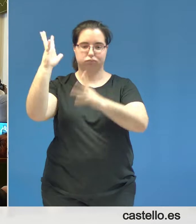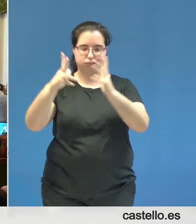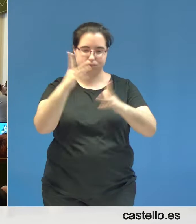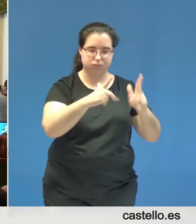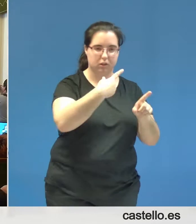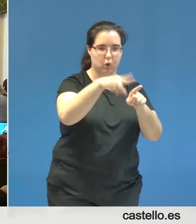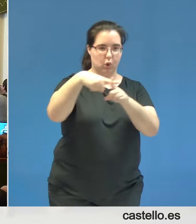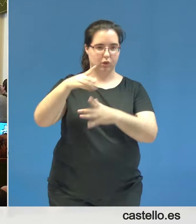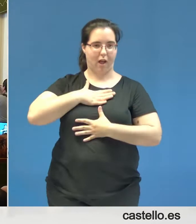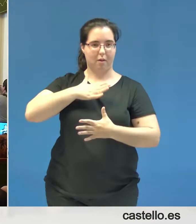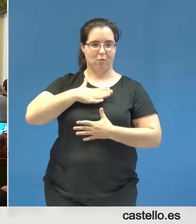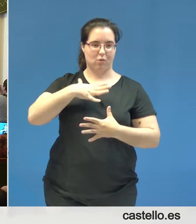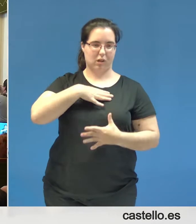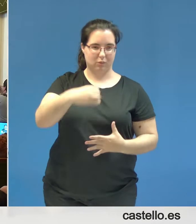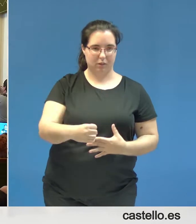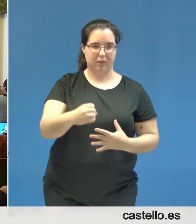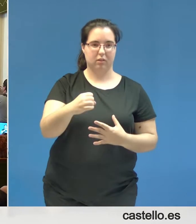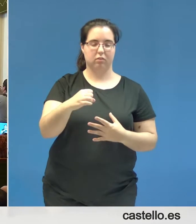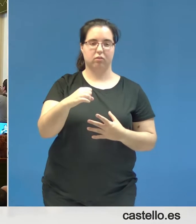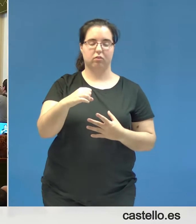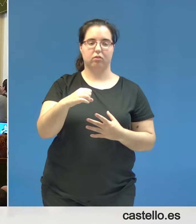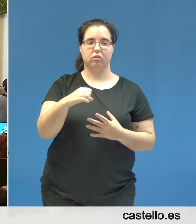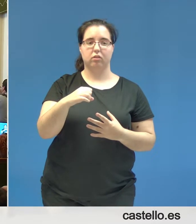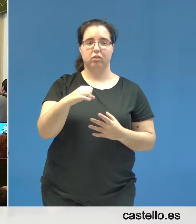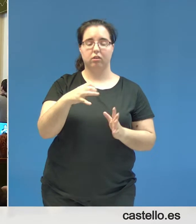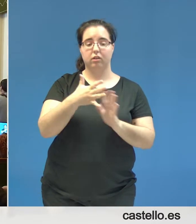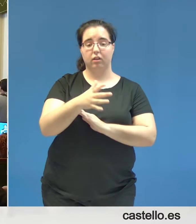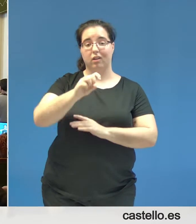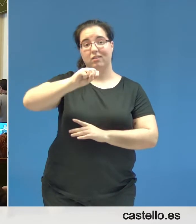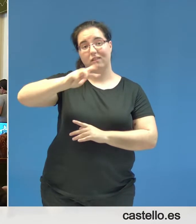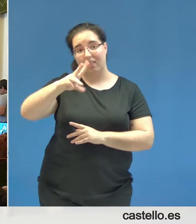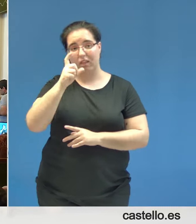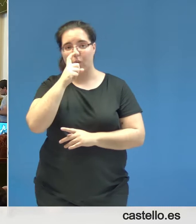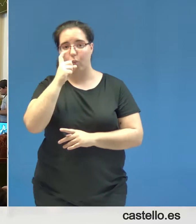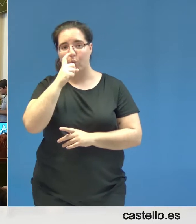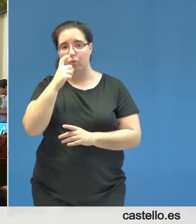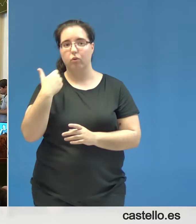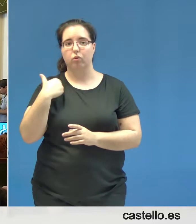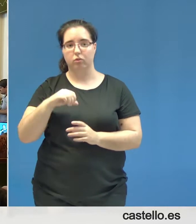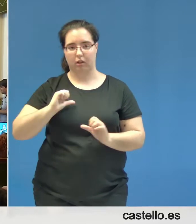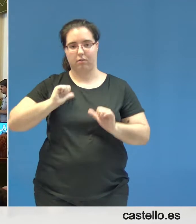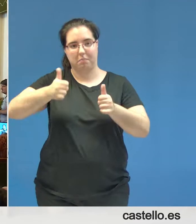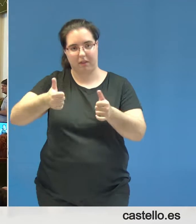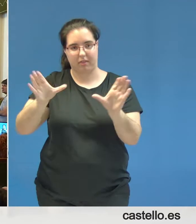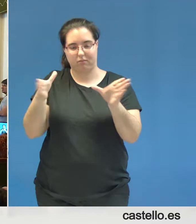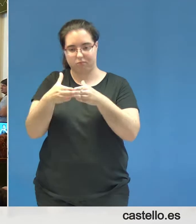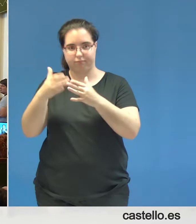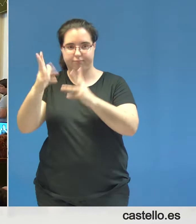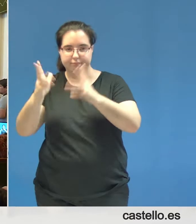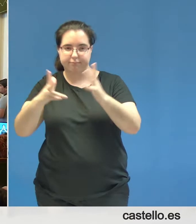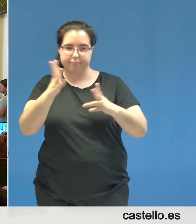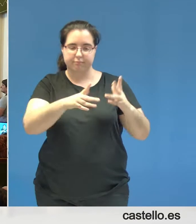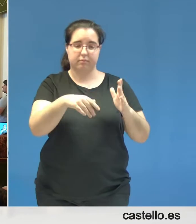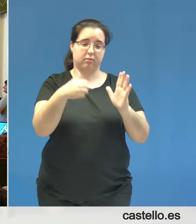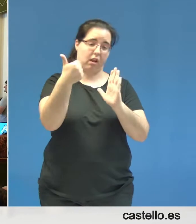con referencia al 31 de diciembre de 2014. Con fecha 13 de junio se constituyó la actual corporación y, de acuerdo con el establecido en la